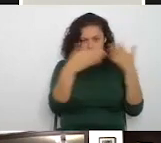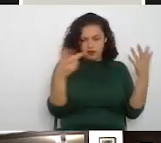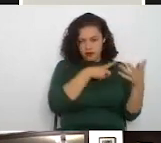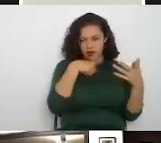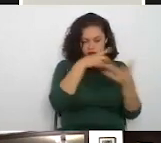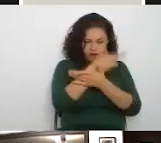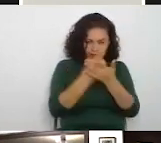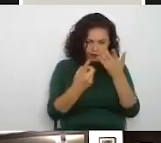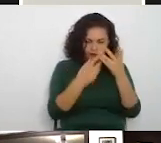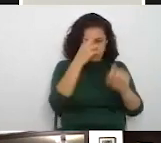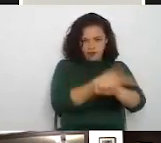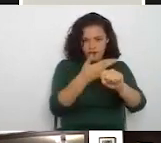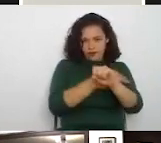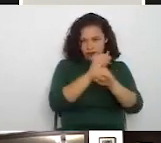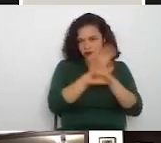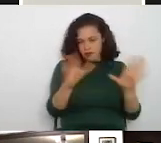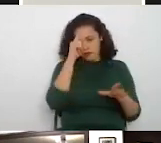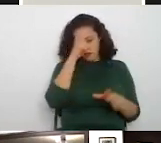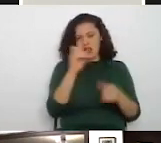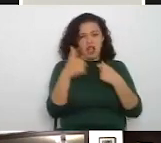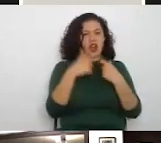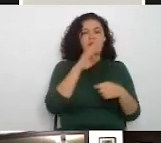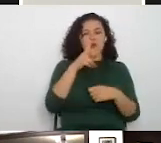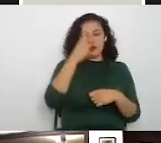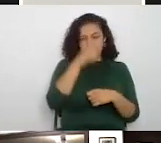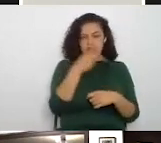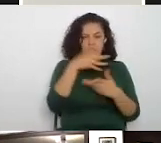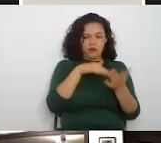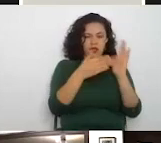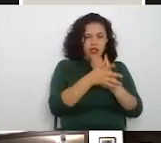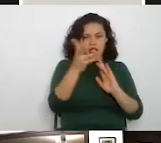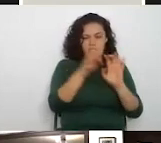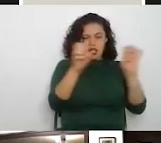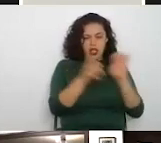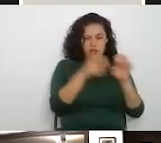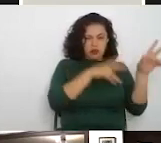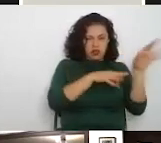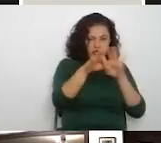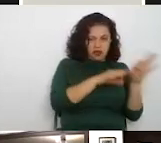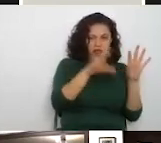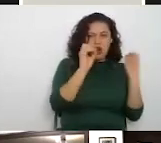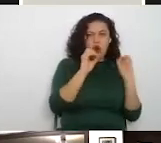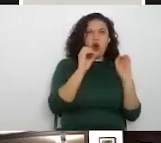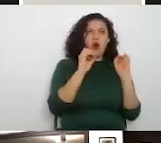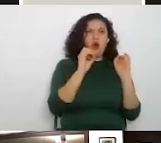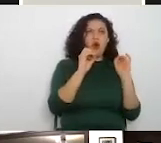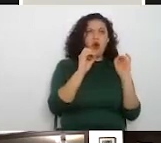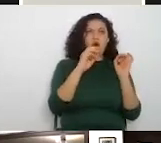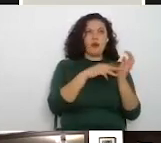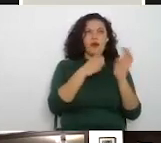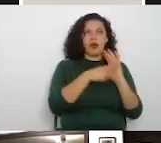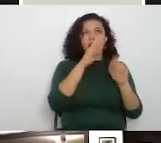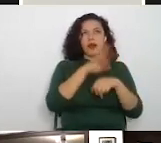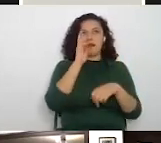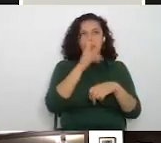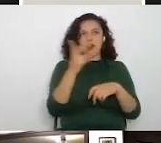un informe, haciendo alguna mejoría al instrumento del equipo empleado o encontrando un método mejor,